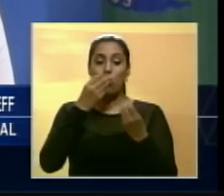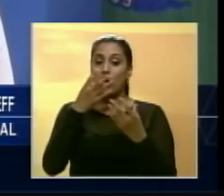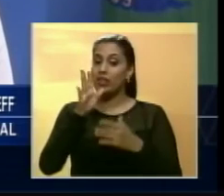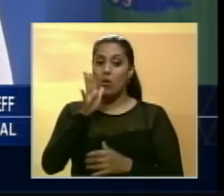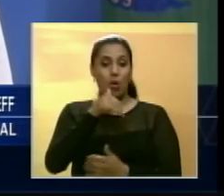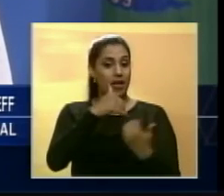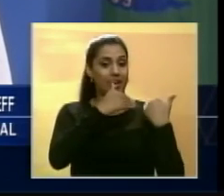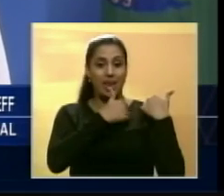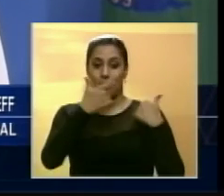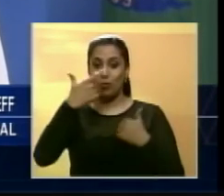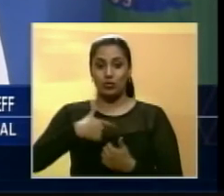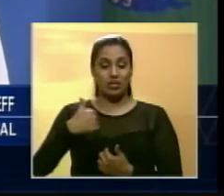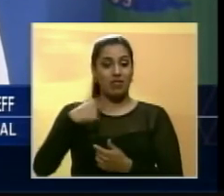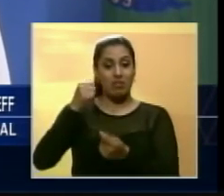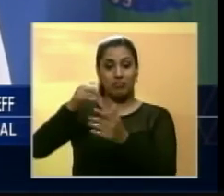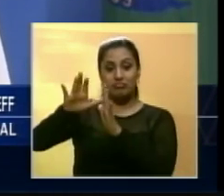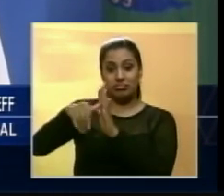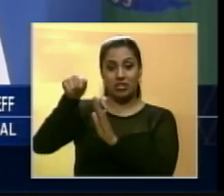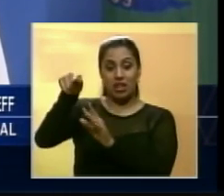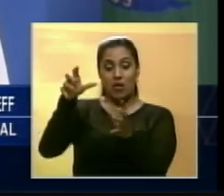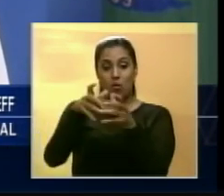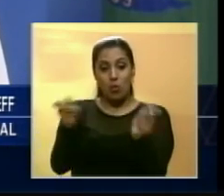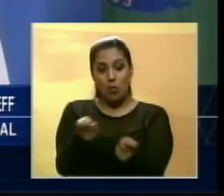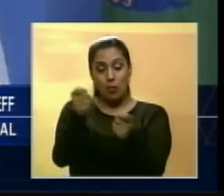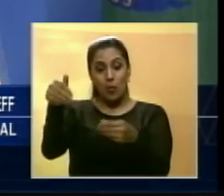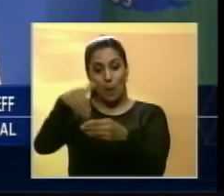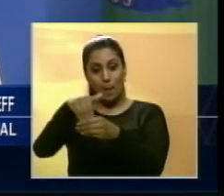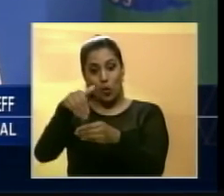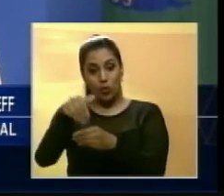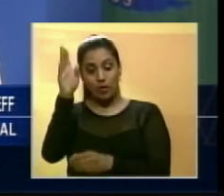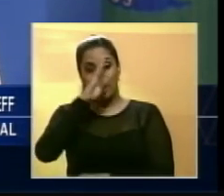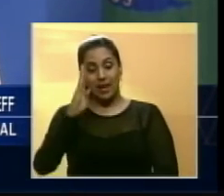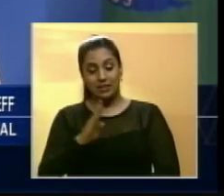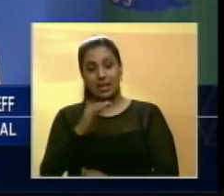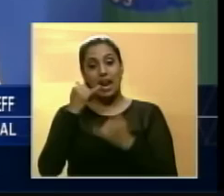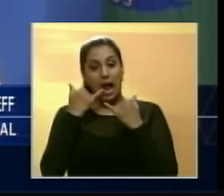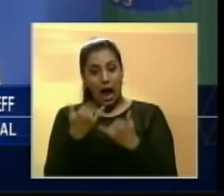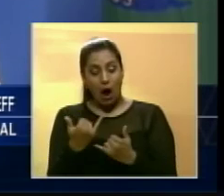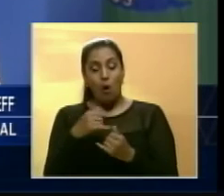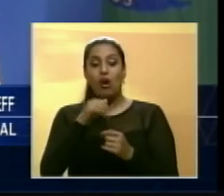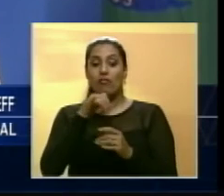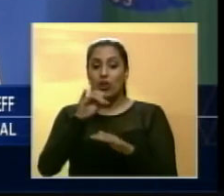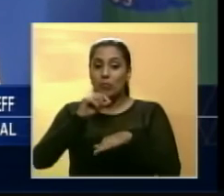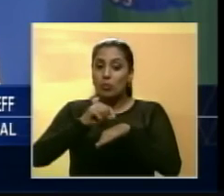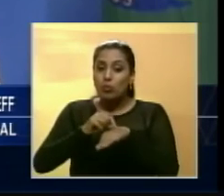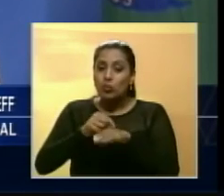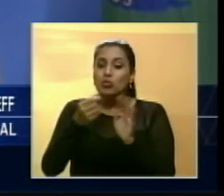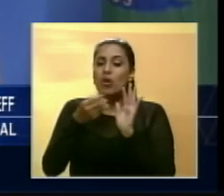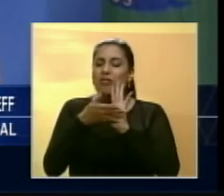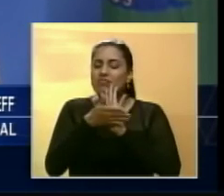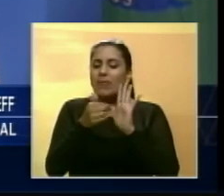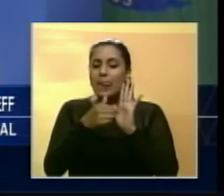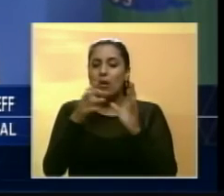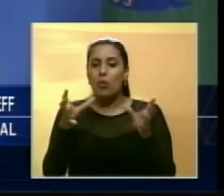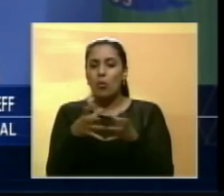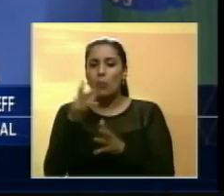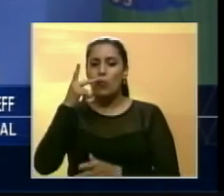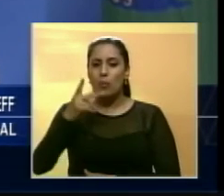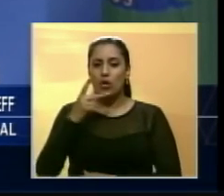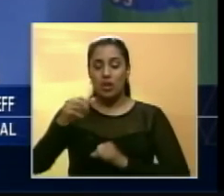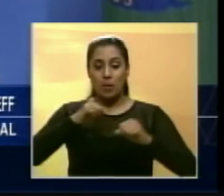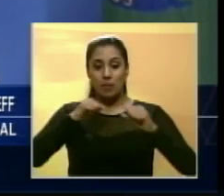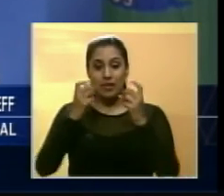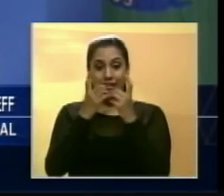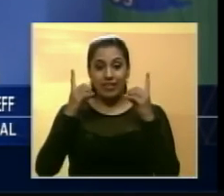no es responsable de la financiación ilícita de la campaña electoral de Rousseff. Asimismo, puntualizó que su tolda política, el Partido del